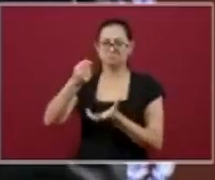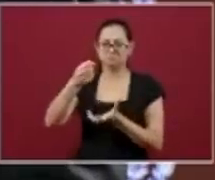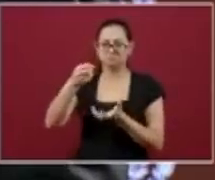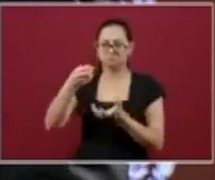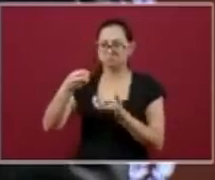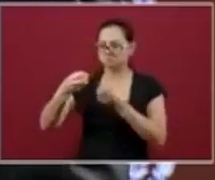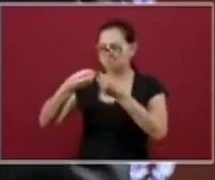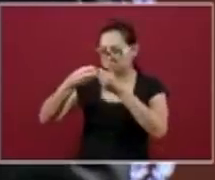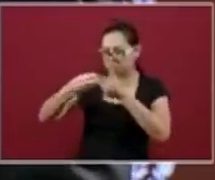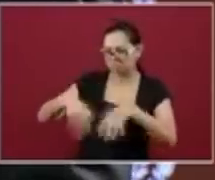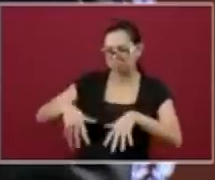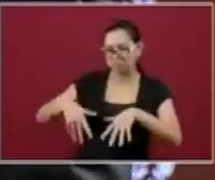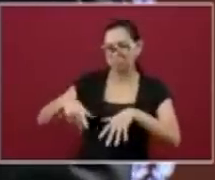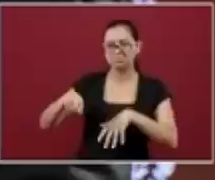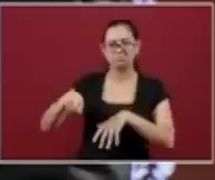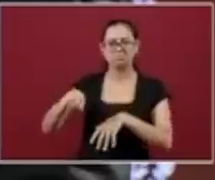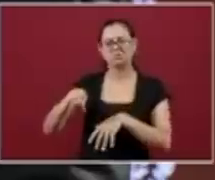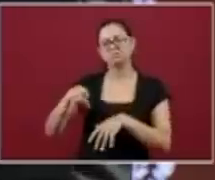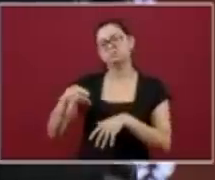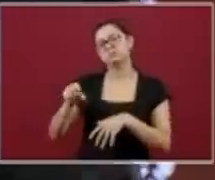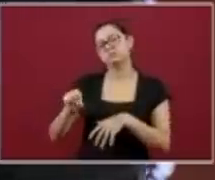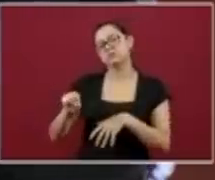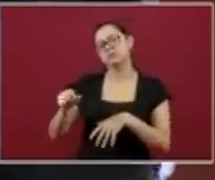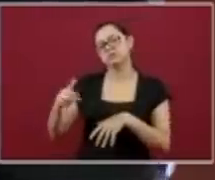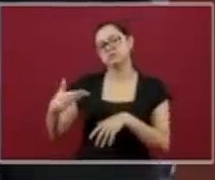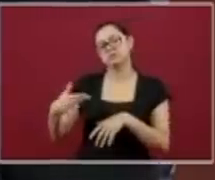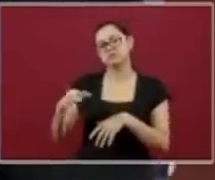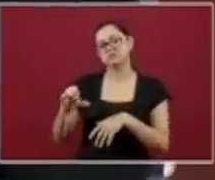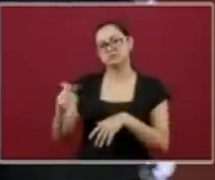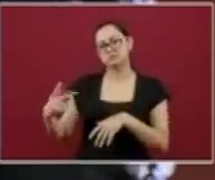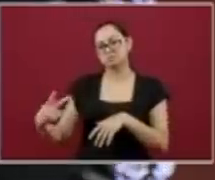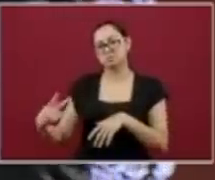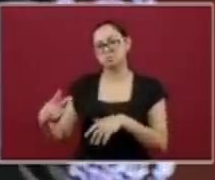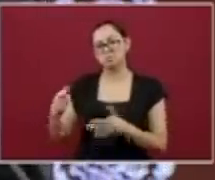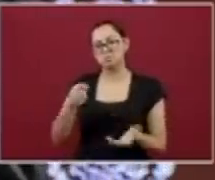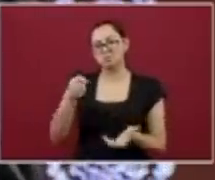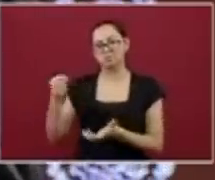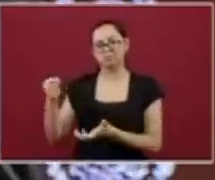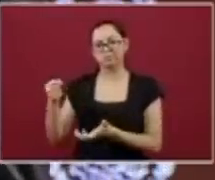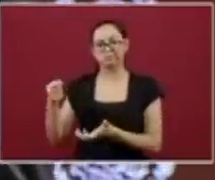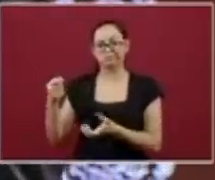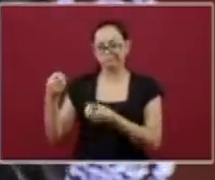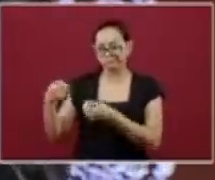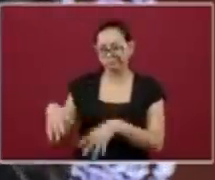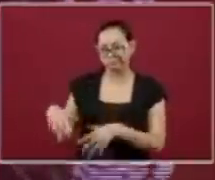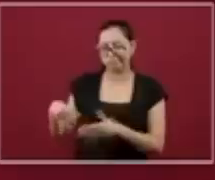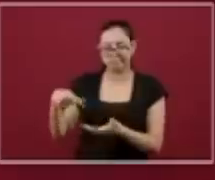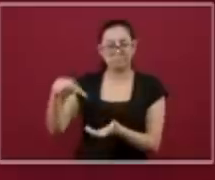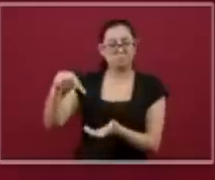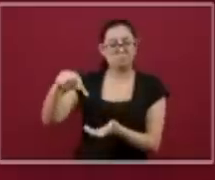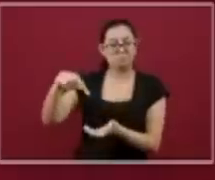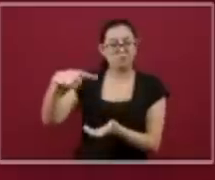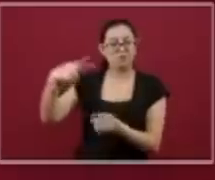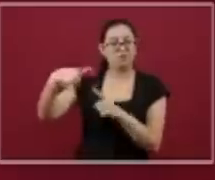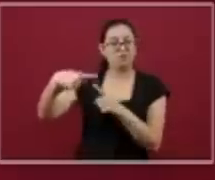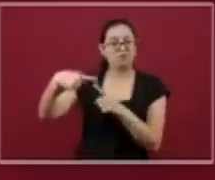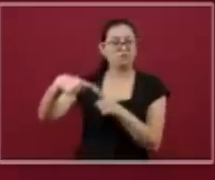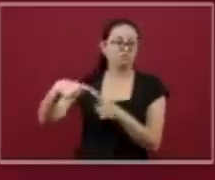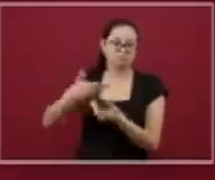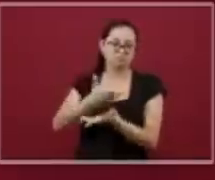lo pierde la hacienda pública. Y no olvidemos que el presupuesto es dinero del pueblo, es dinero de